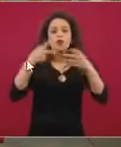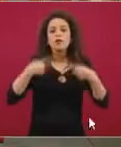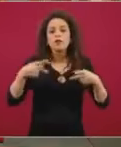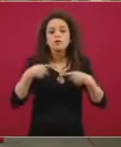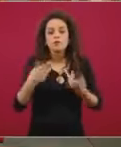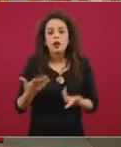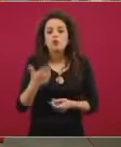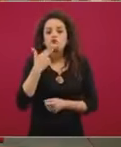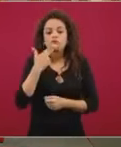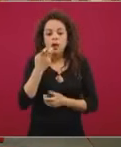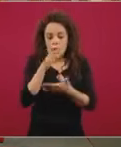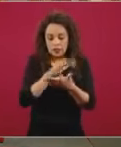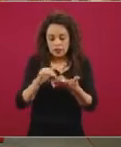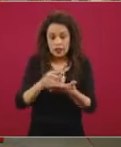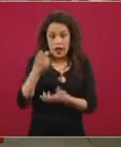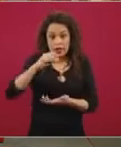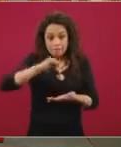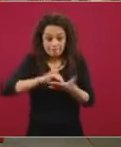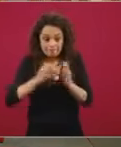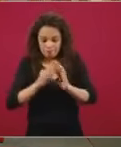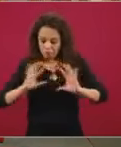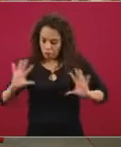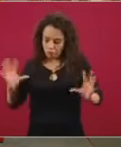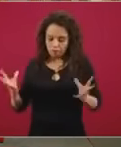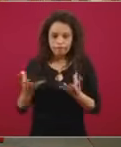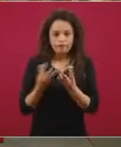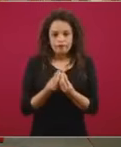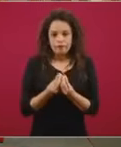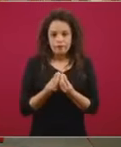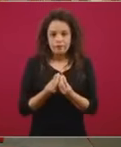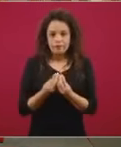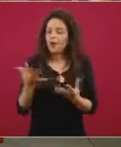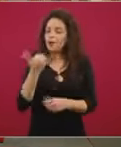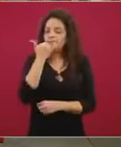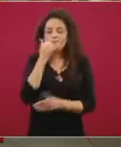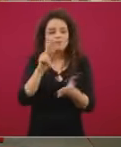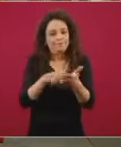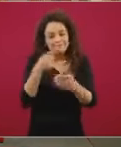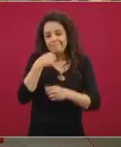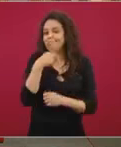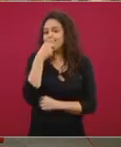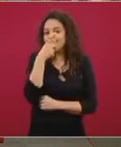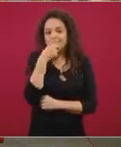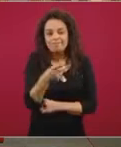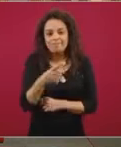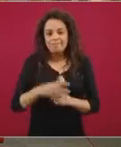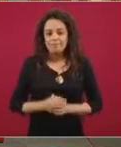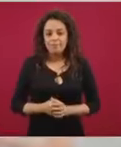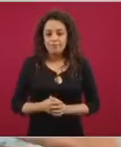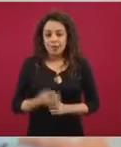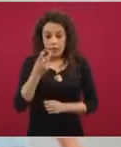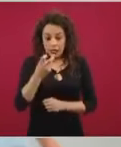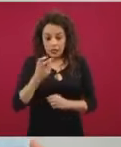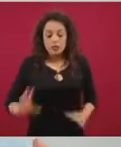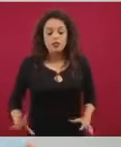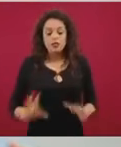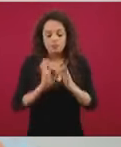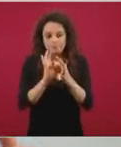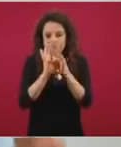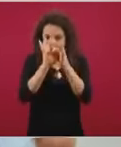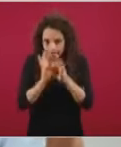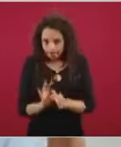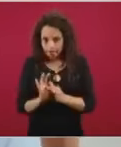estrategia conjunta. Y repito, son mancuernas que tenemos que hacer entre